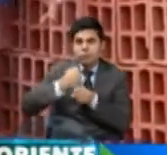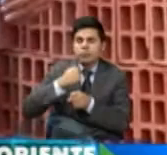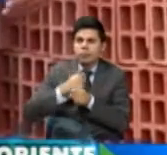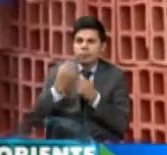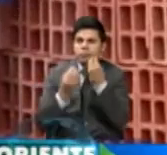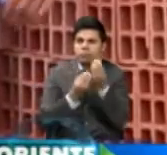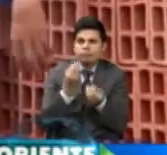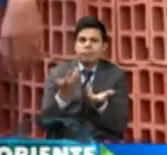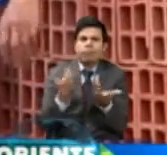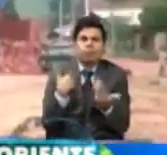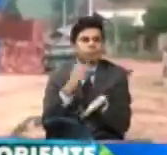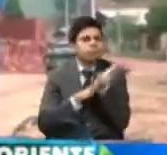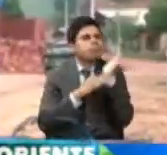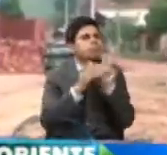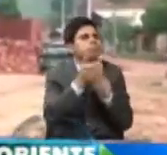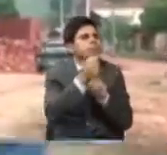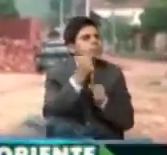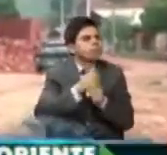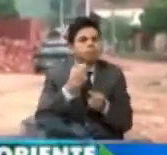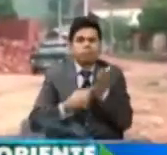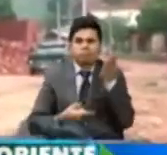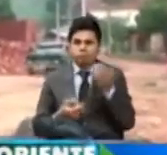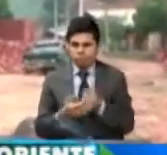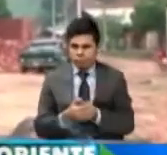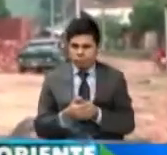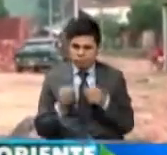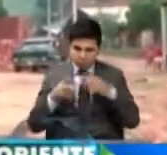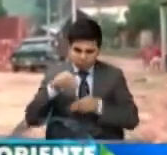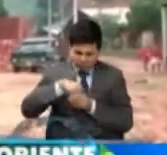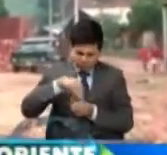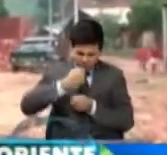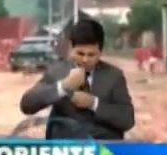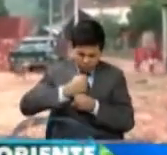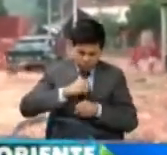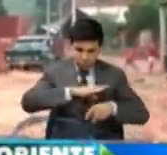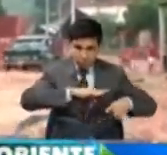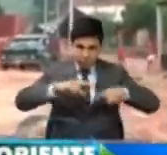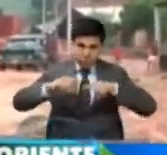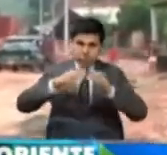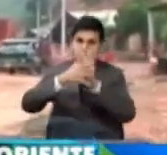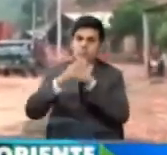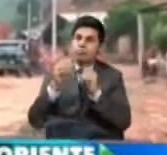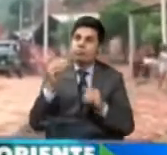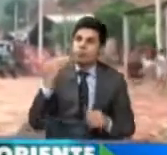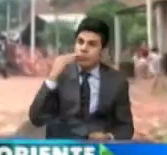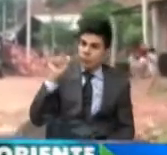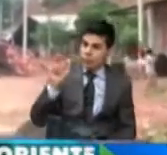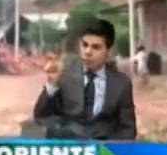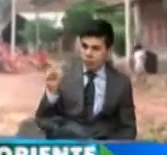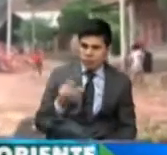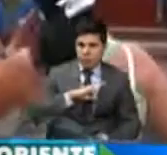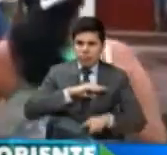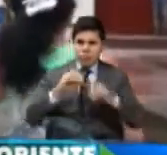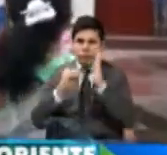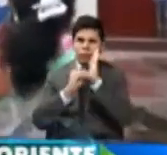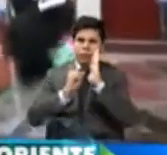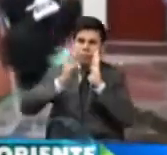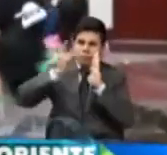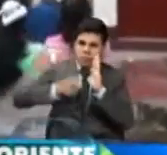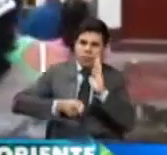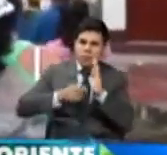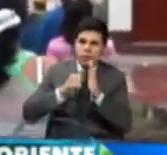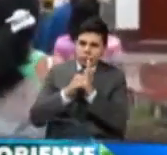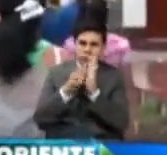sí, ¿para dónde voy a coger? Los empleados marcharon hasta la alcaldía pretendiendo que la alcaldesa eche para atrás el decreto, algo que